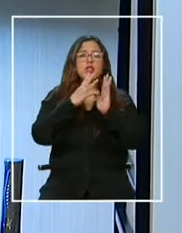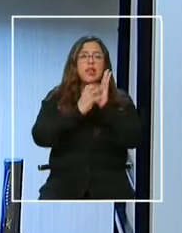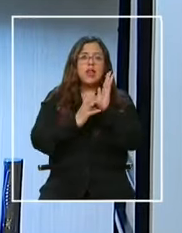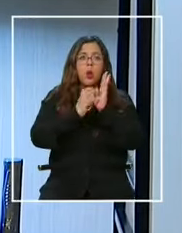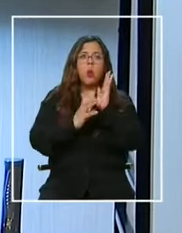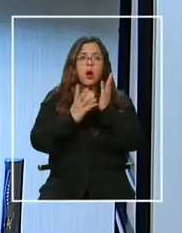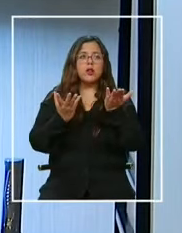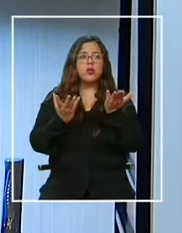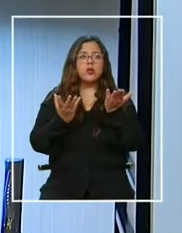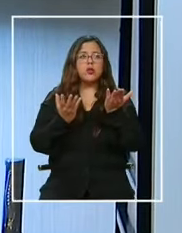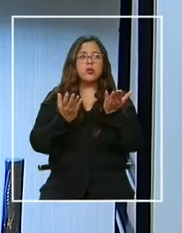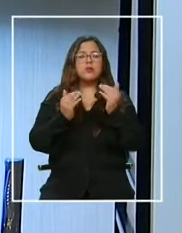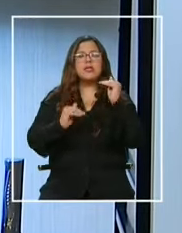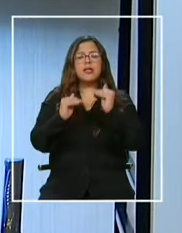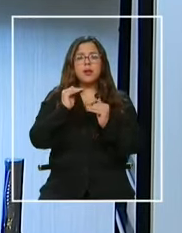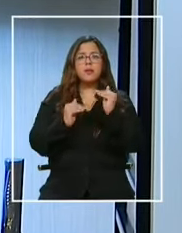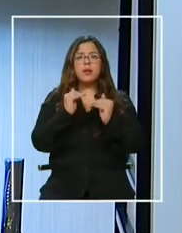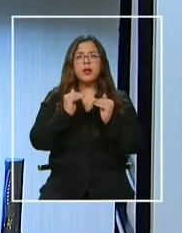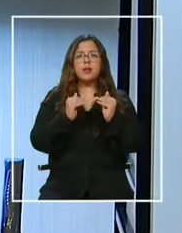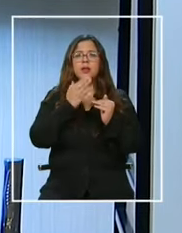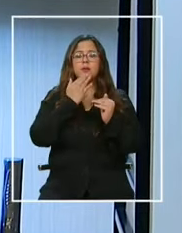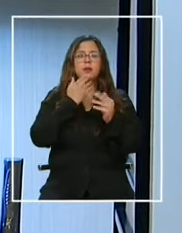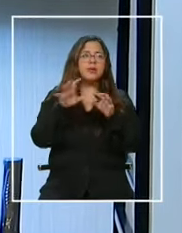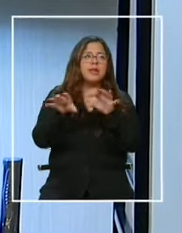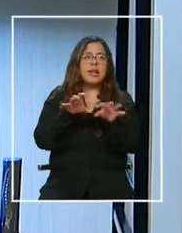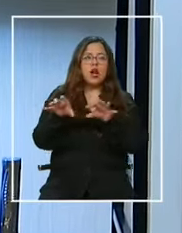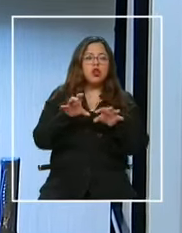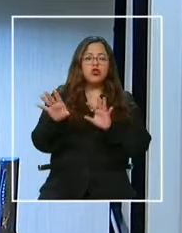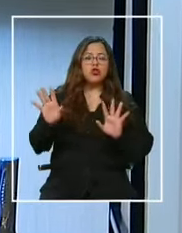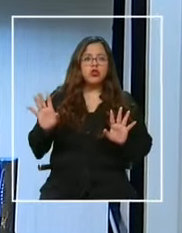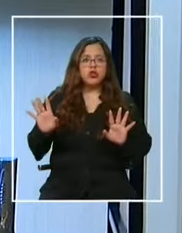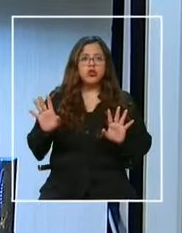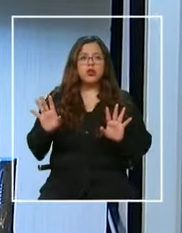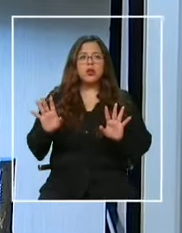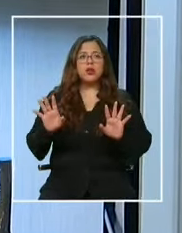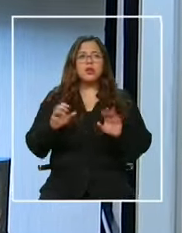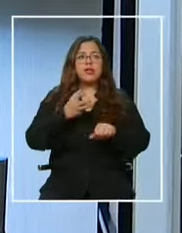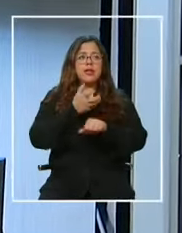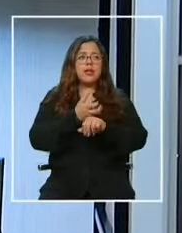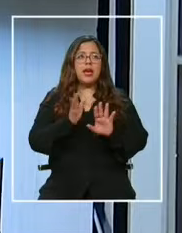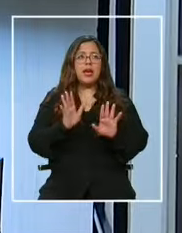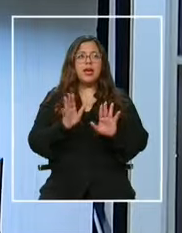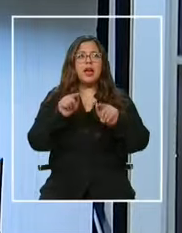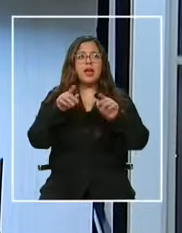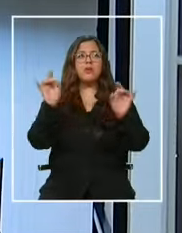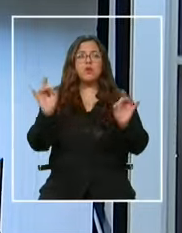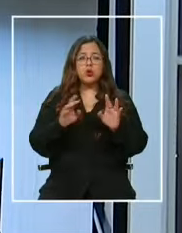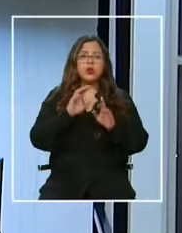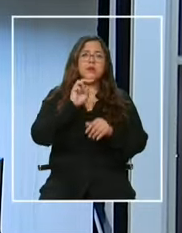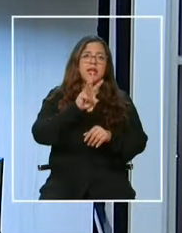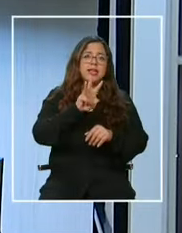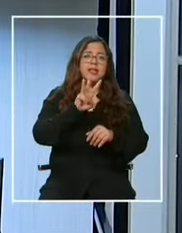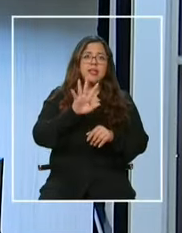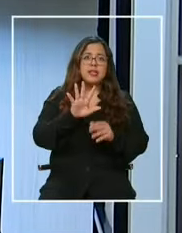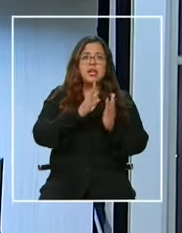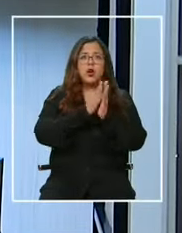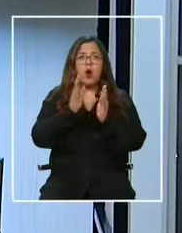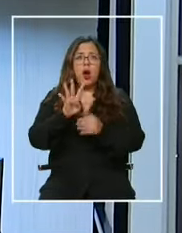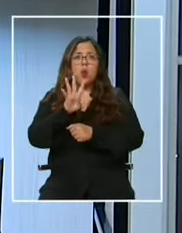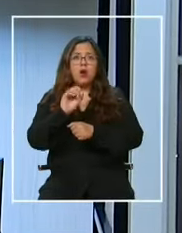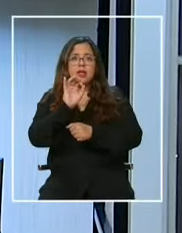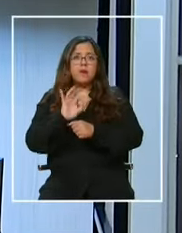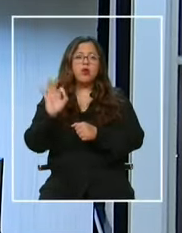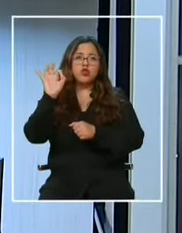precios regulares, hasta dependiendo de los productos y de las activaciones que haya, podemos llegar a un 35 hasta 40% de